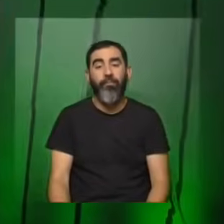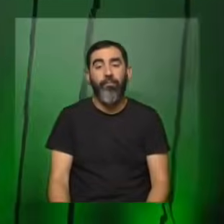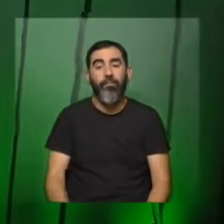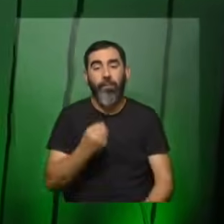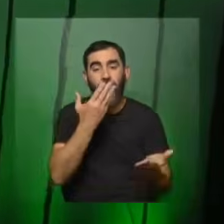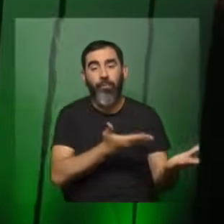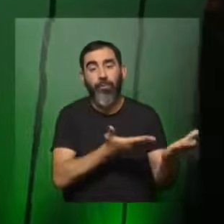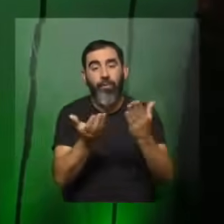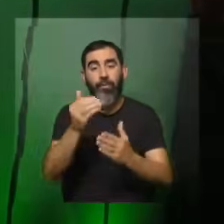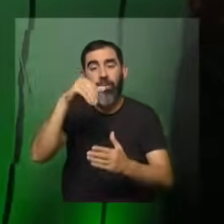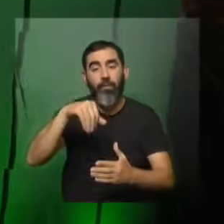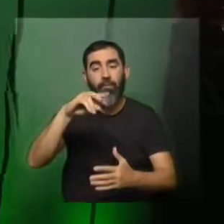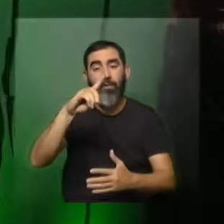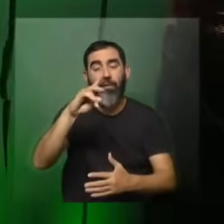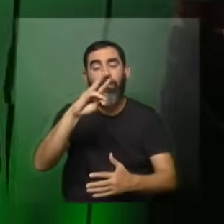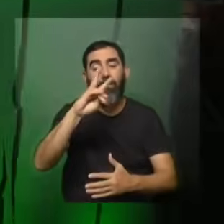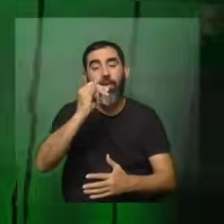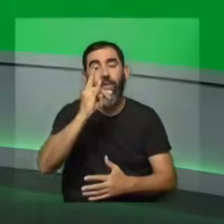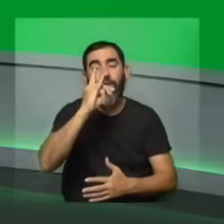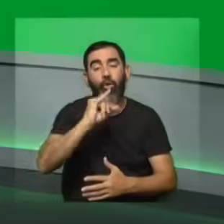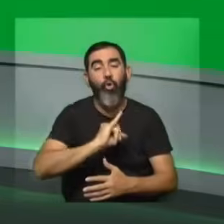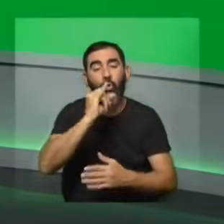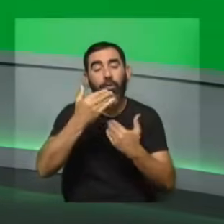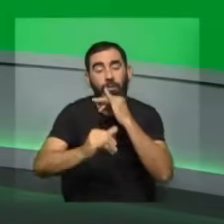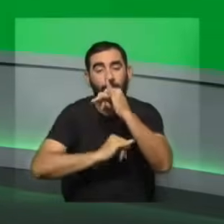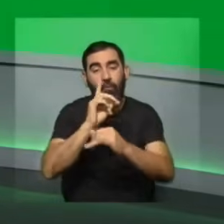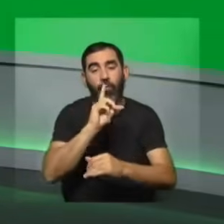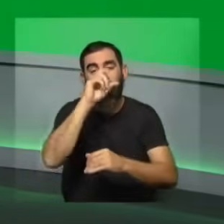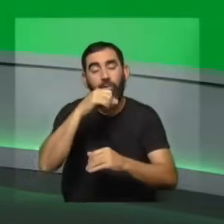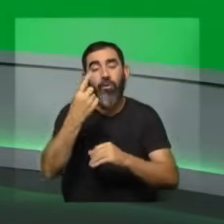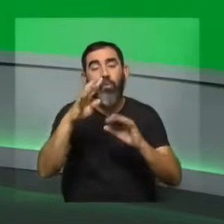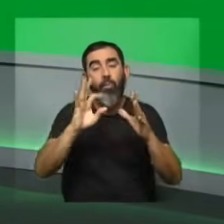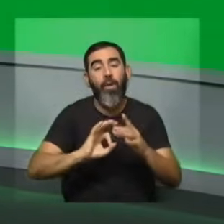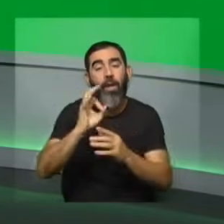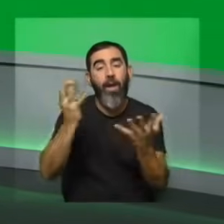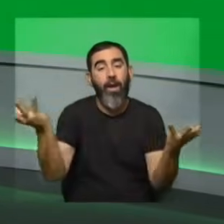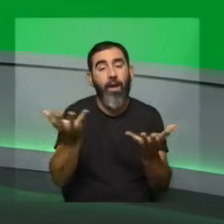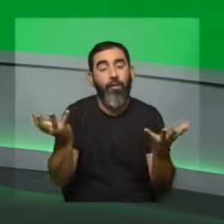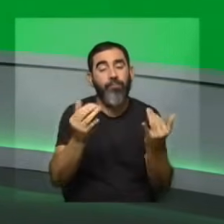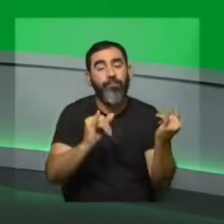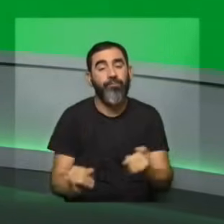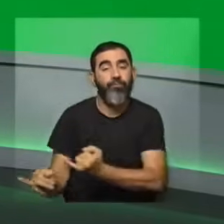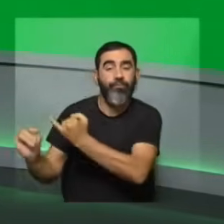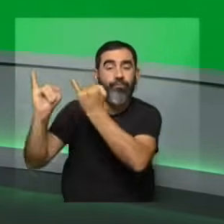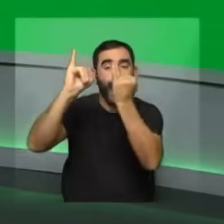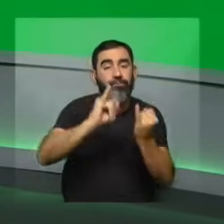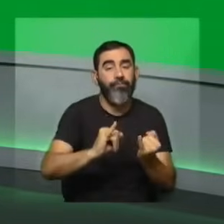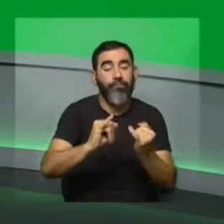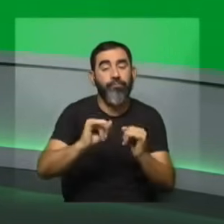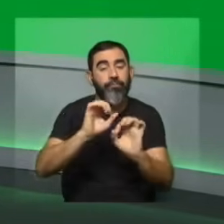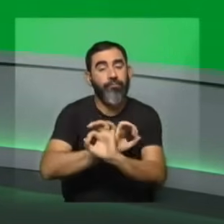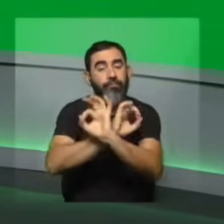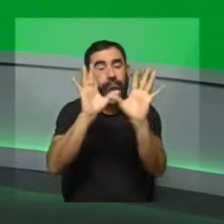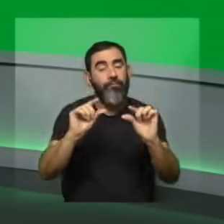¿Qué tal? ¿Cómo están? Bienvenidas, bienvenidos a MBD Noticias. Comenzamos con la información con 19 grados a esta hora. En una jornada que se presenta con el cielo claro,